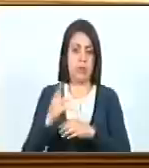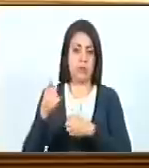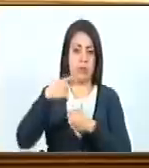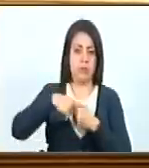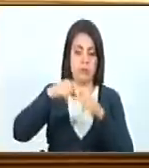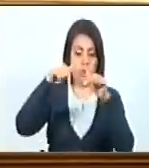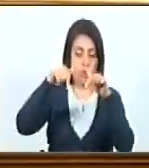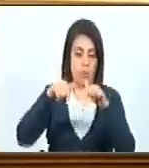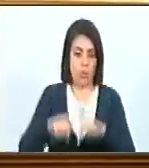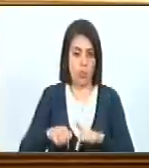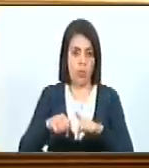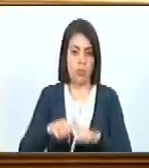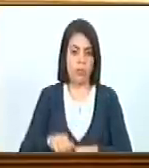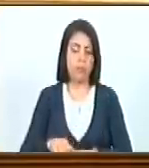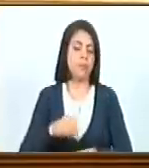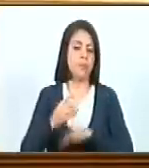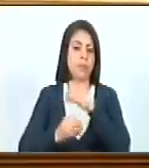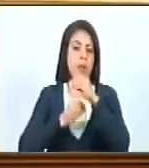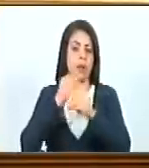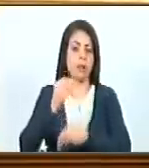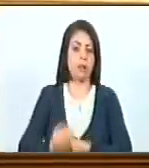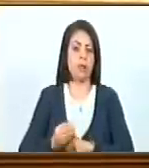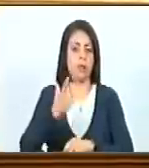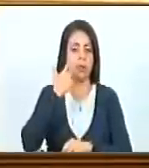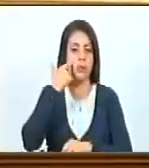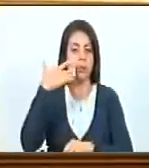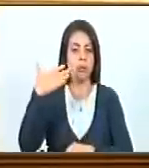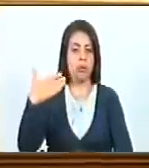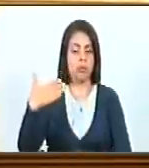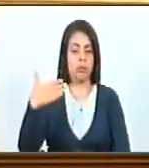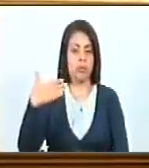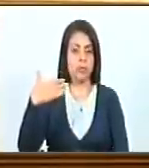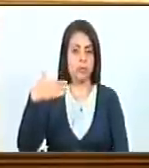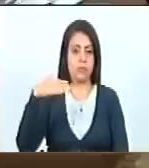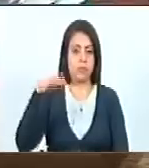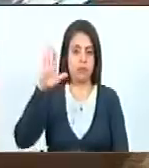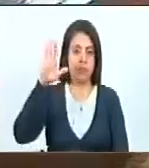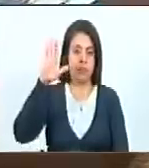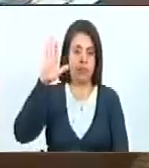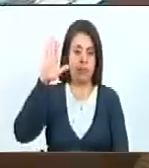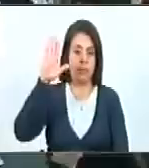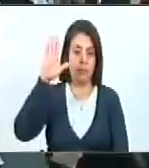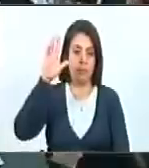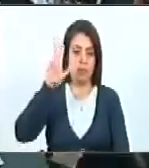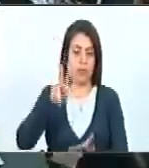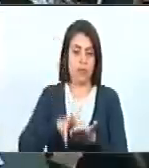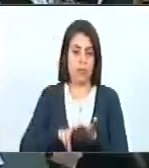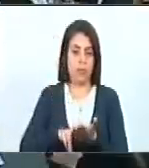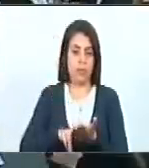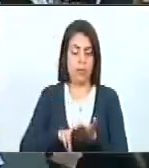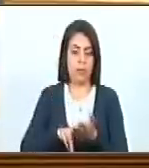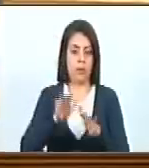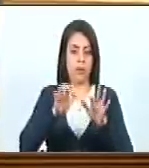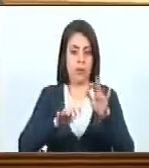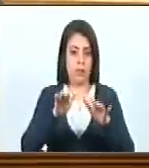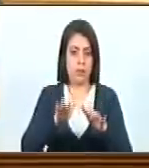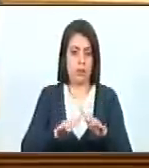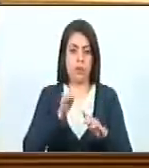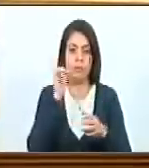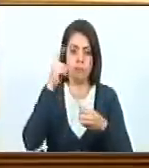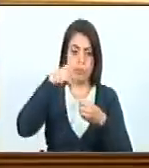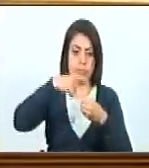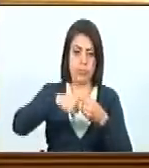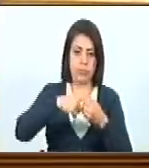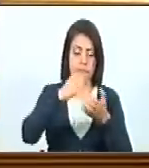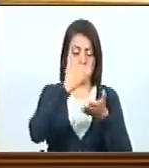este punto en el orden del día, sírvanse indicarlo con la señal de costumbre. Queda aprobado. Secretaria, por favor, incorpore el